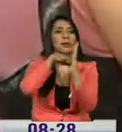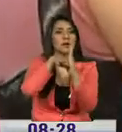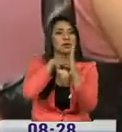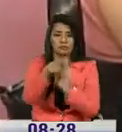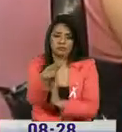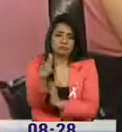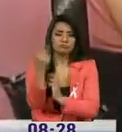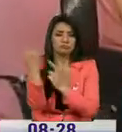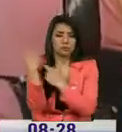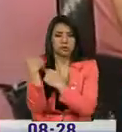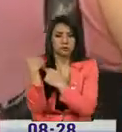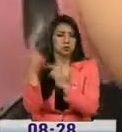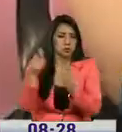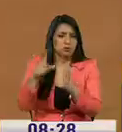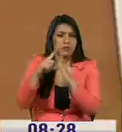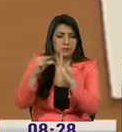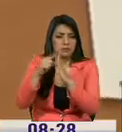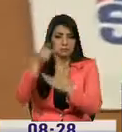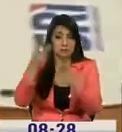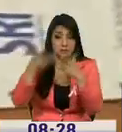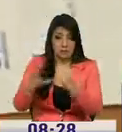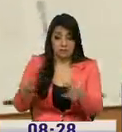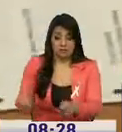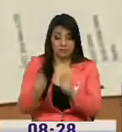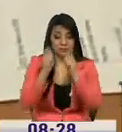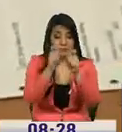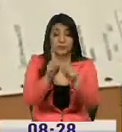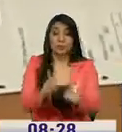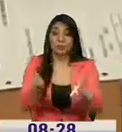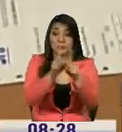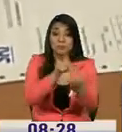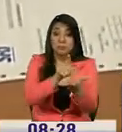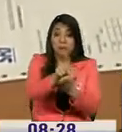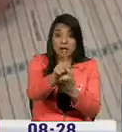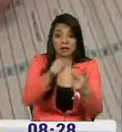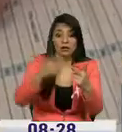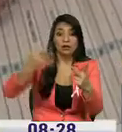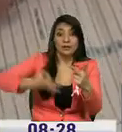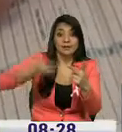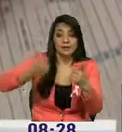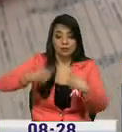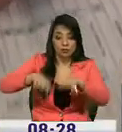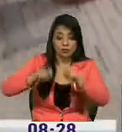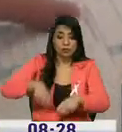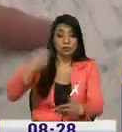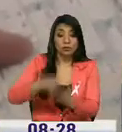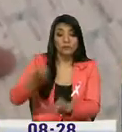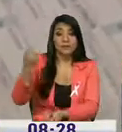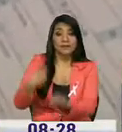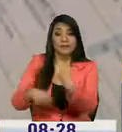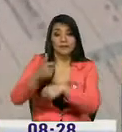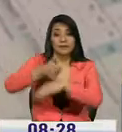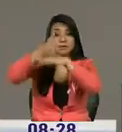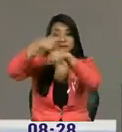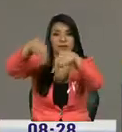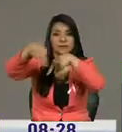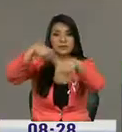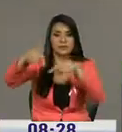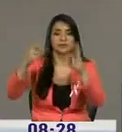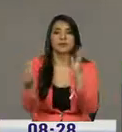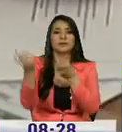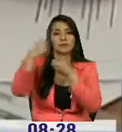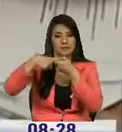bancarias determinadas por el SRI y luego acudir con los documentos de pago y el original del contrato de compra-venta a la ANT para